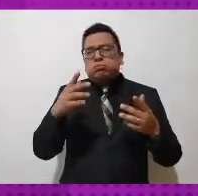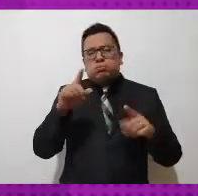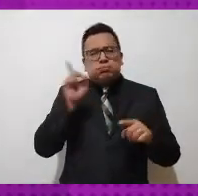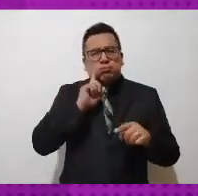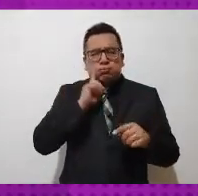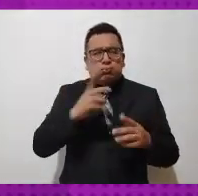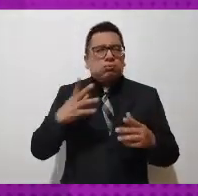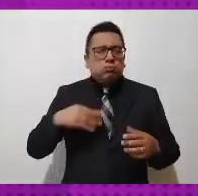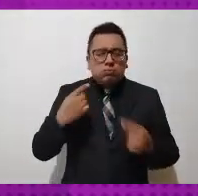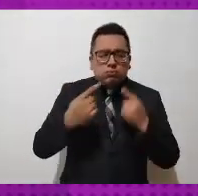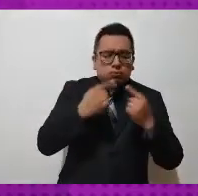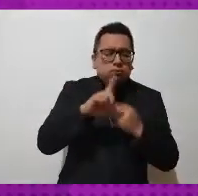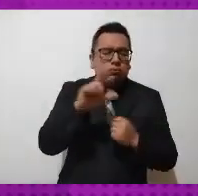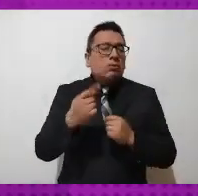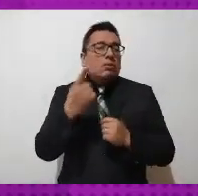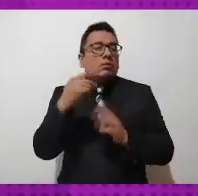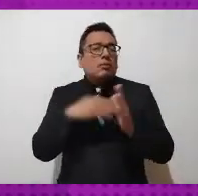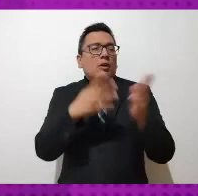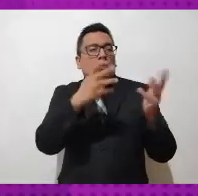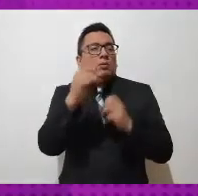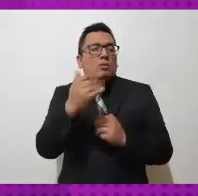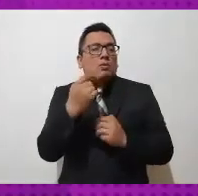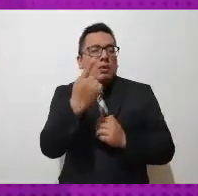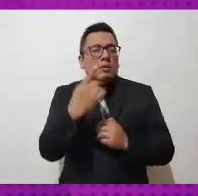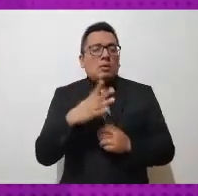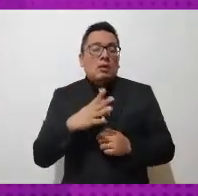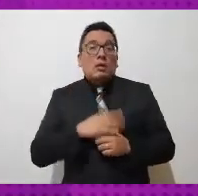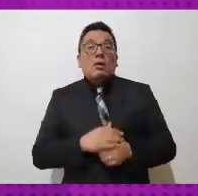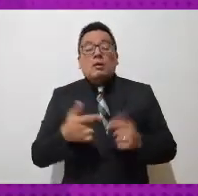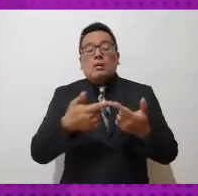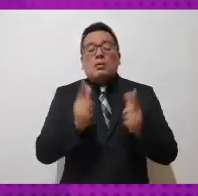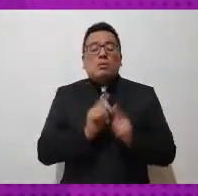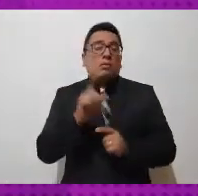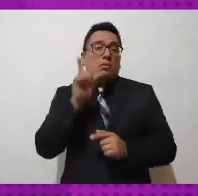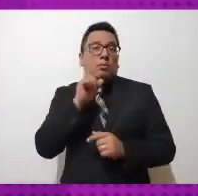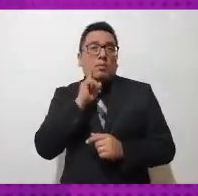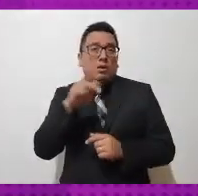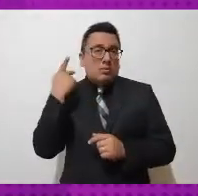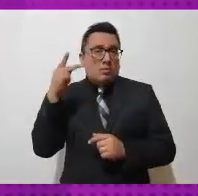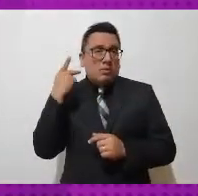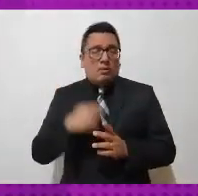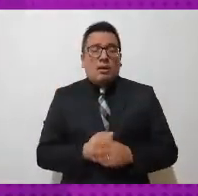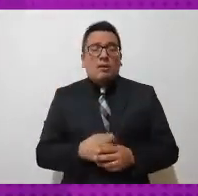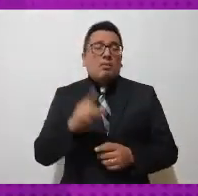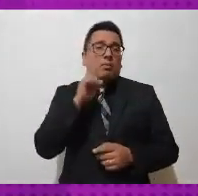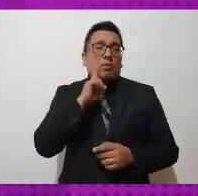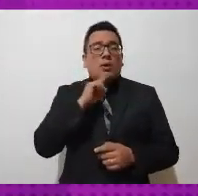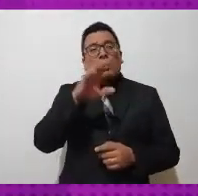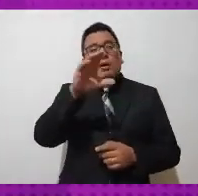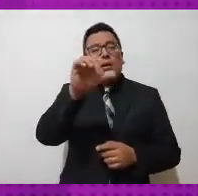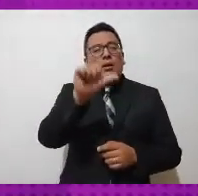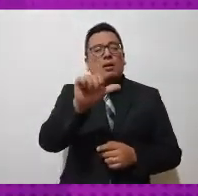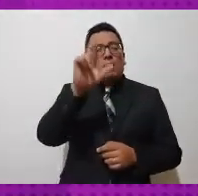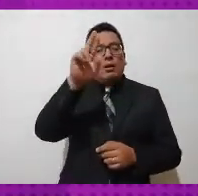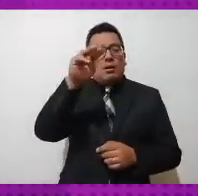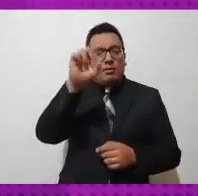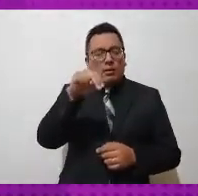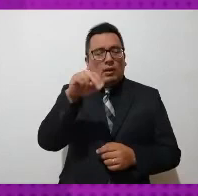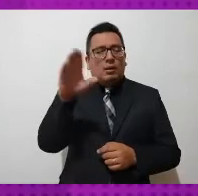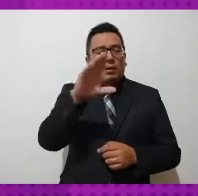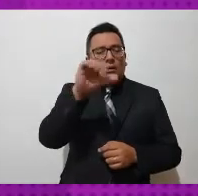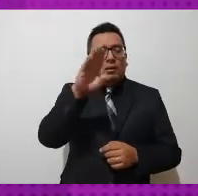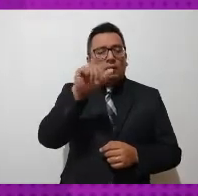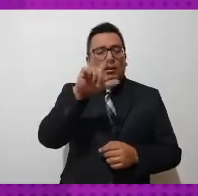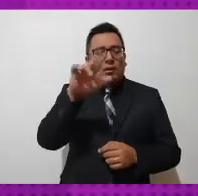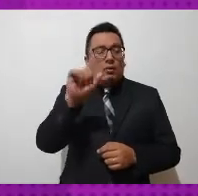movimiento sufragista en 1951, que fue fundado por la Agrupación Civil de Mujeres Poblanas, por Carmen Caballero de Cortés,